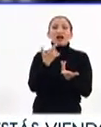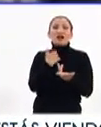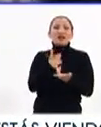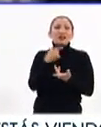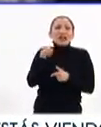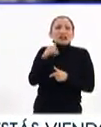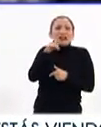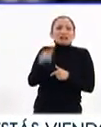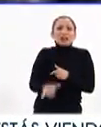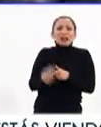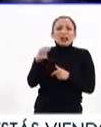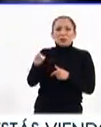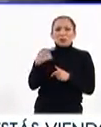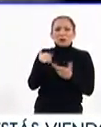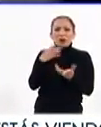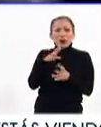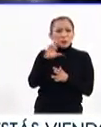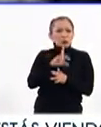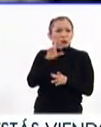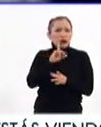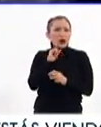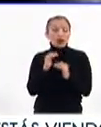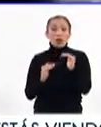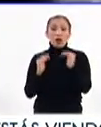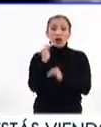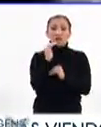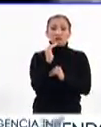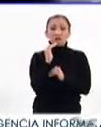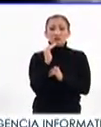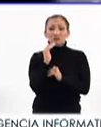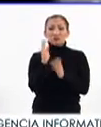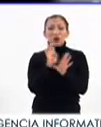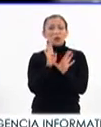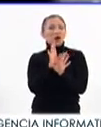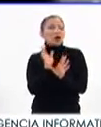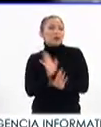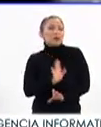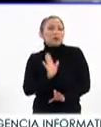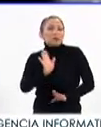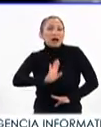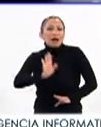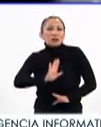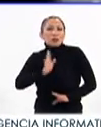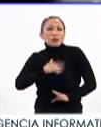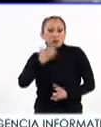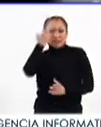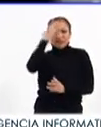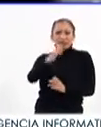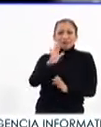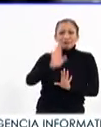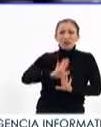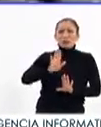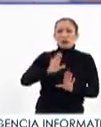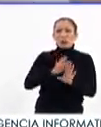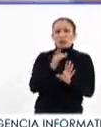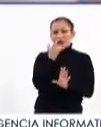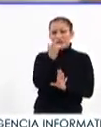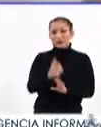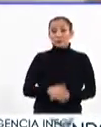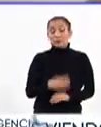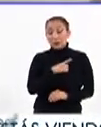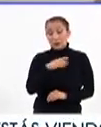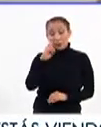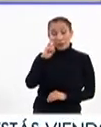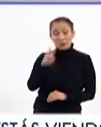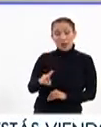ancora che se tu trovi una donna in una posizione alta, comunque un pochino ti sembra strano, ti sembra qualcosa di esotico. Habría